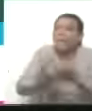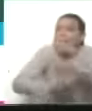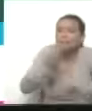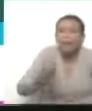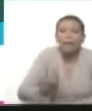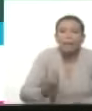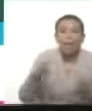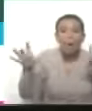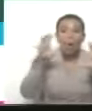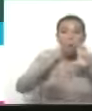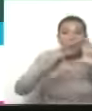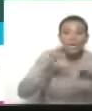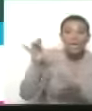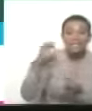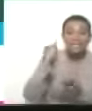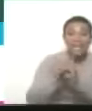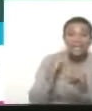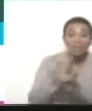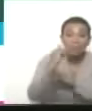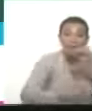dicho los medios de comunicación